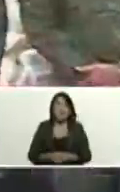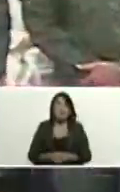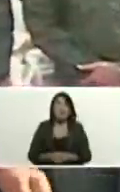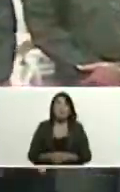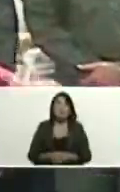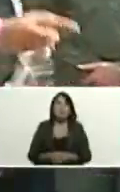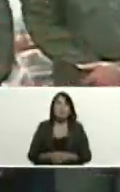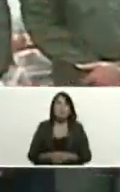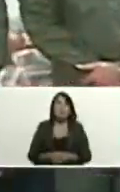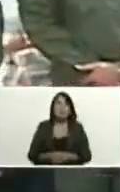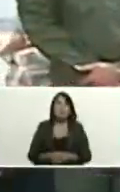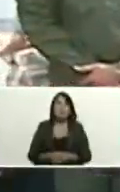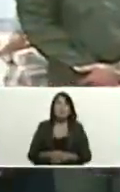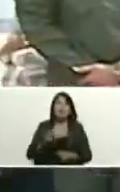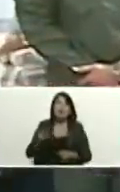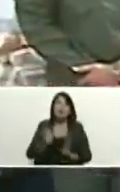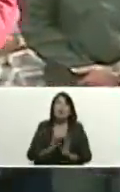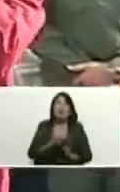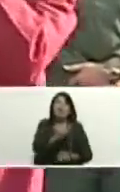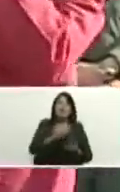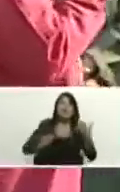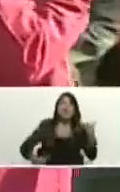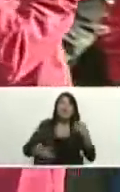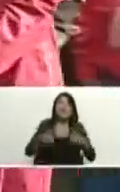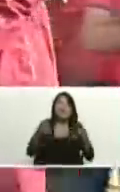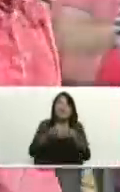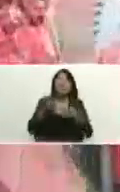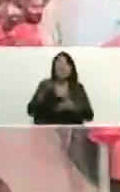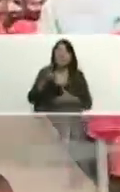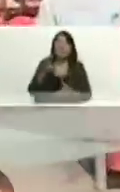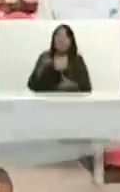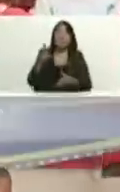presidente entonces para Fedecámara,